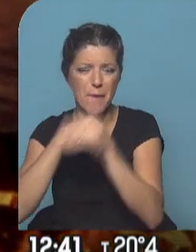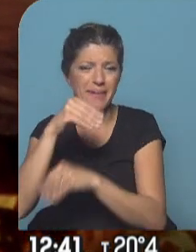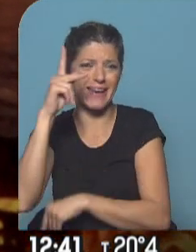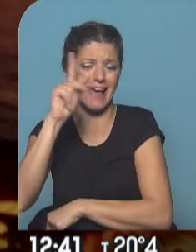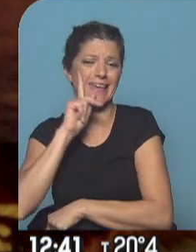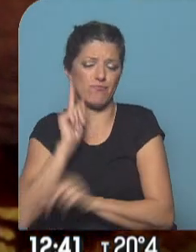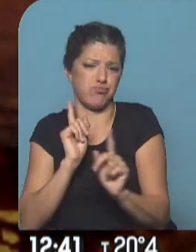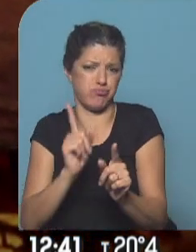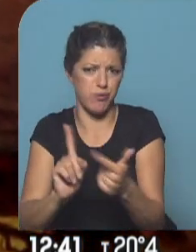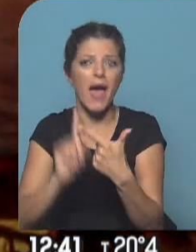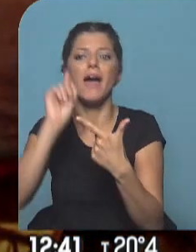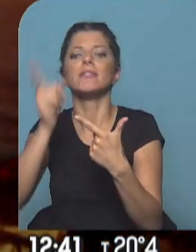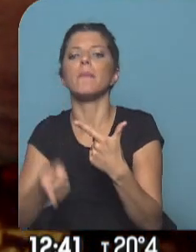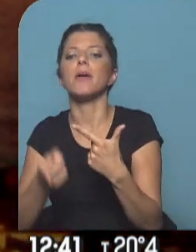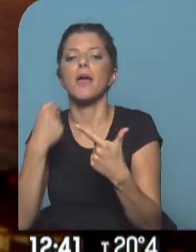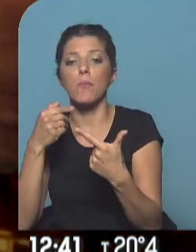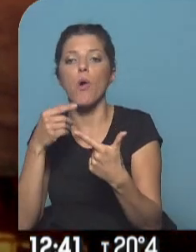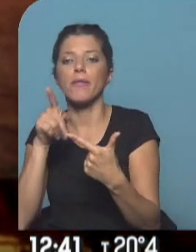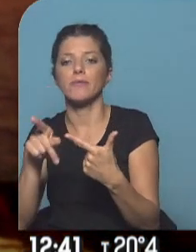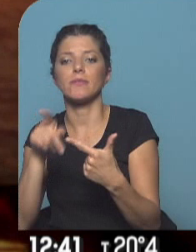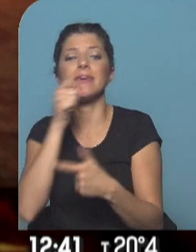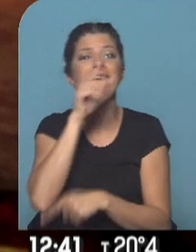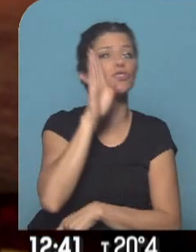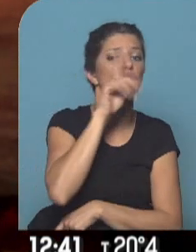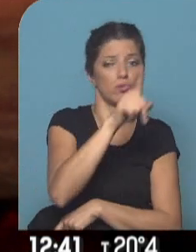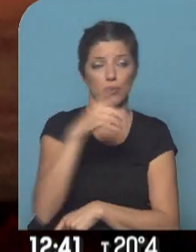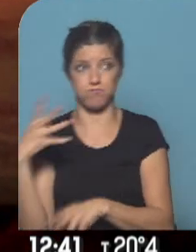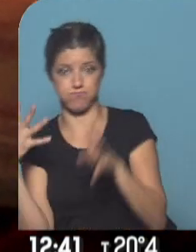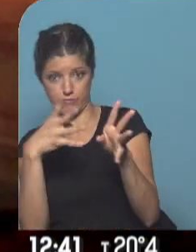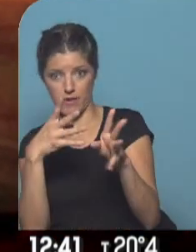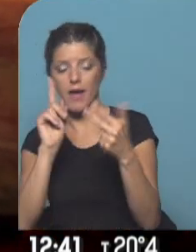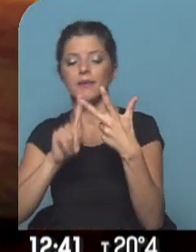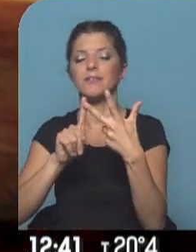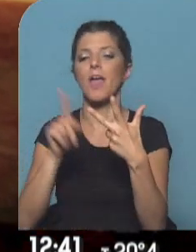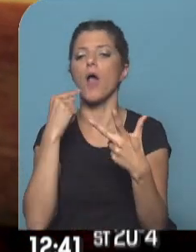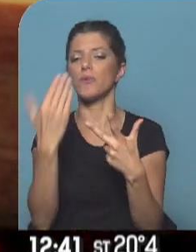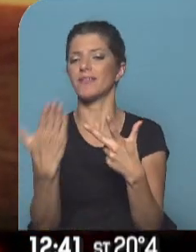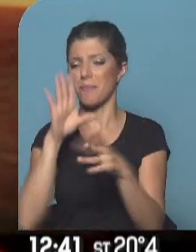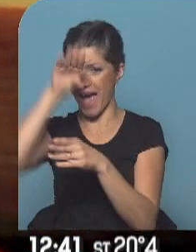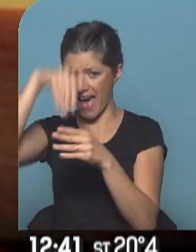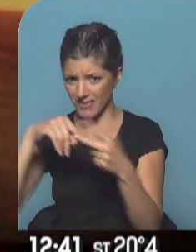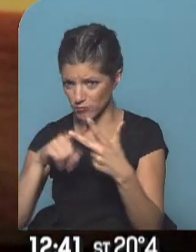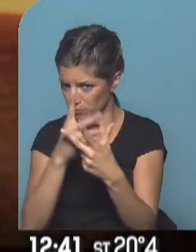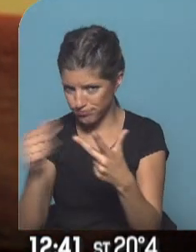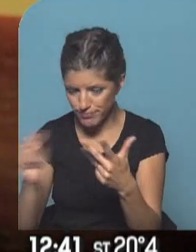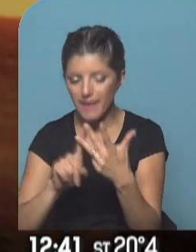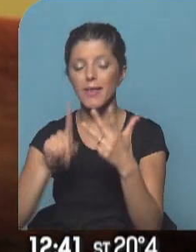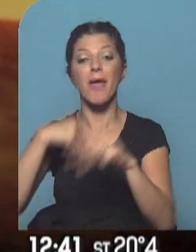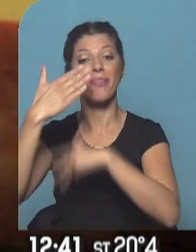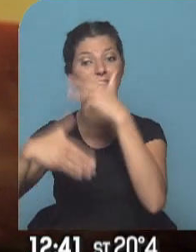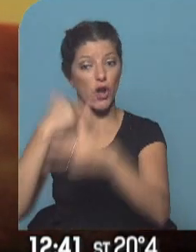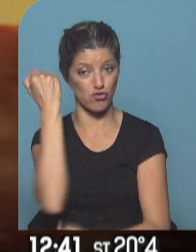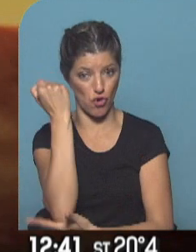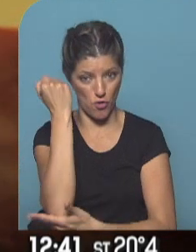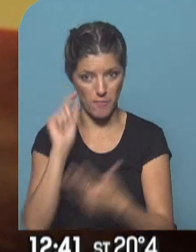la capacidad disuasoria de un ataque de Estados Unidos y sus aliados, la eliminación de amenazas internas, el desarrollo económico del país